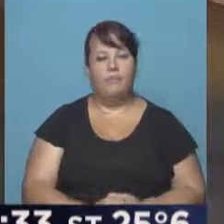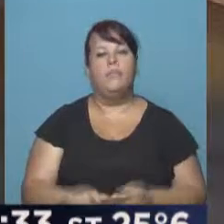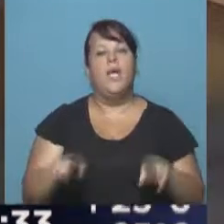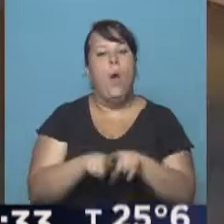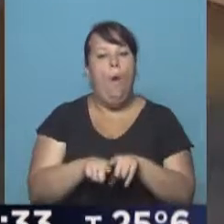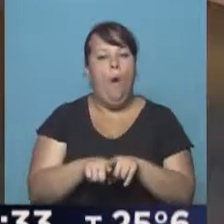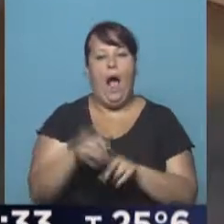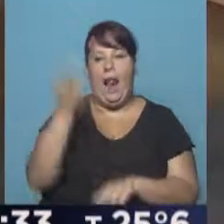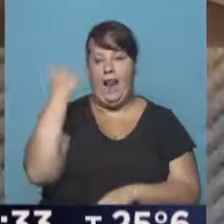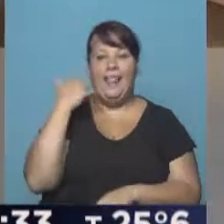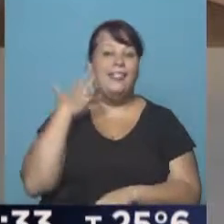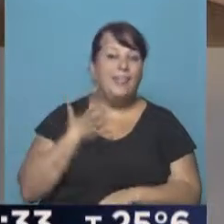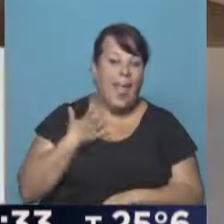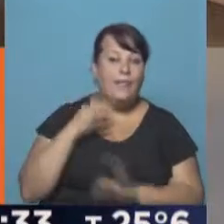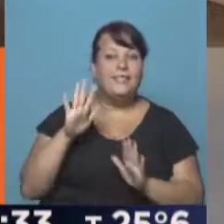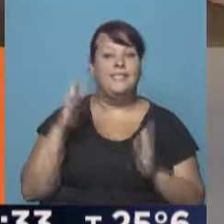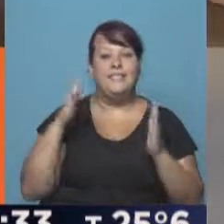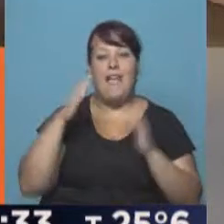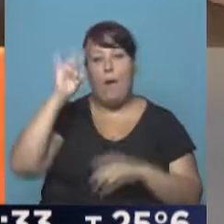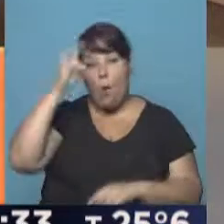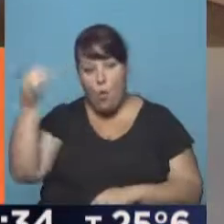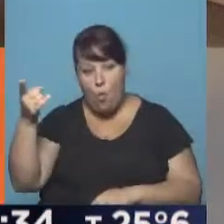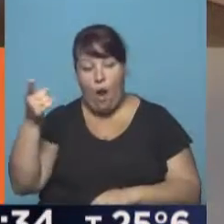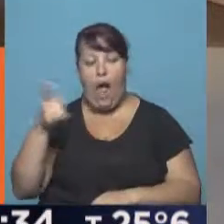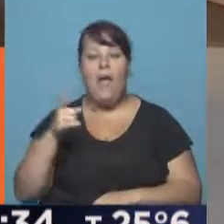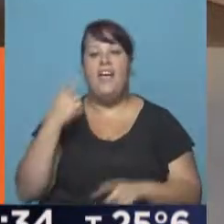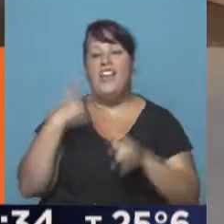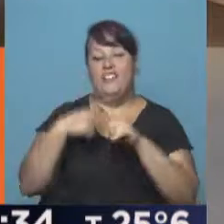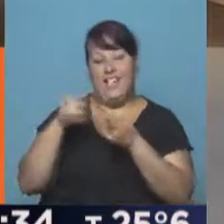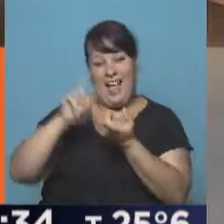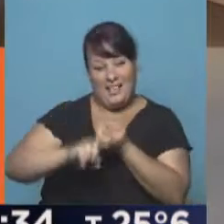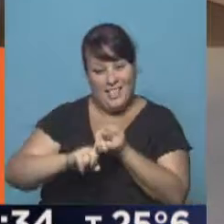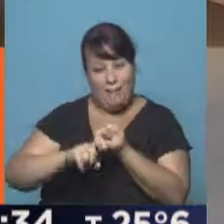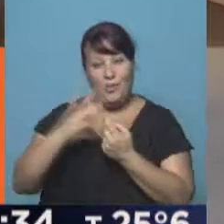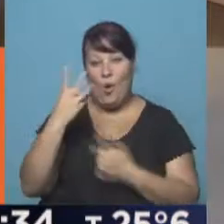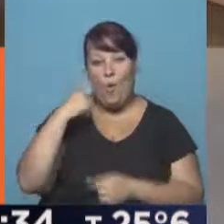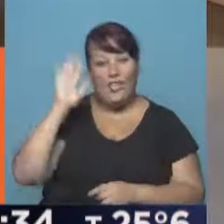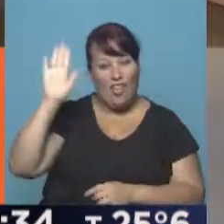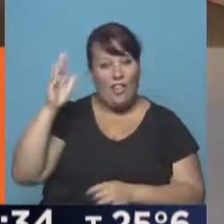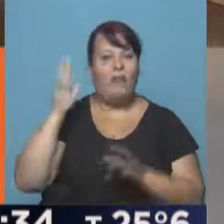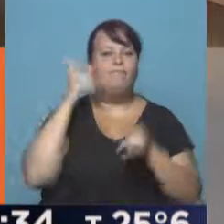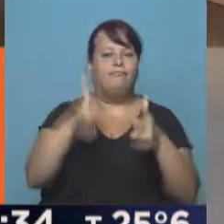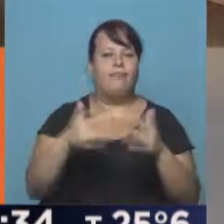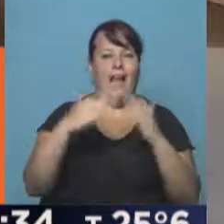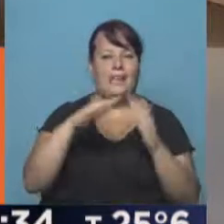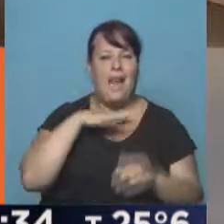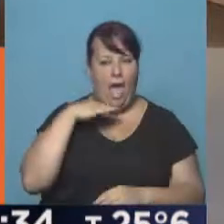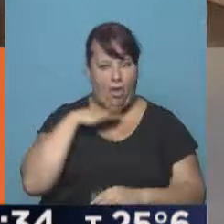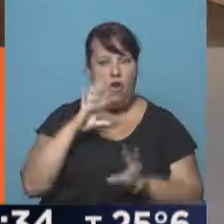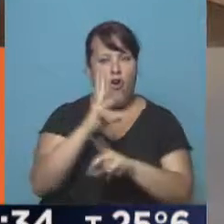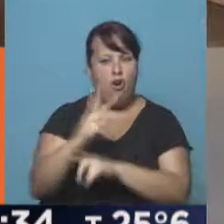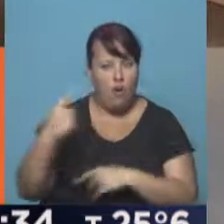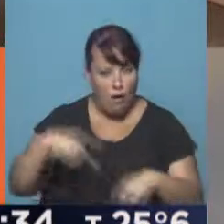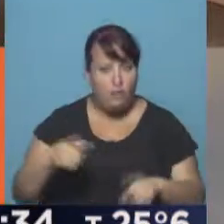Al igual que sucedió con Carlos Tevez mientras estaba en Uruguay en festejo de su casamiento de estos 4 días, que ingresaron ladrones a su casa y se llevaron